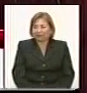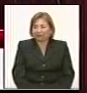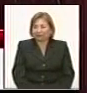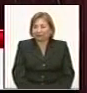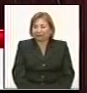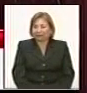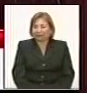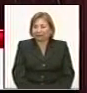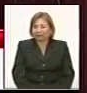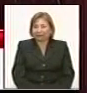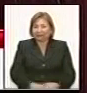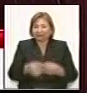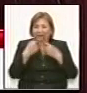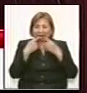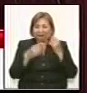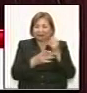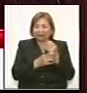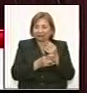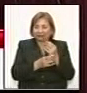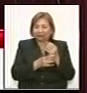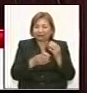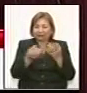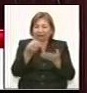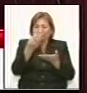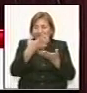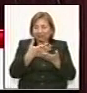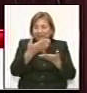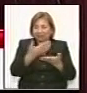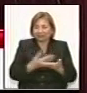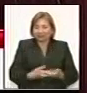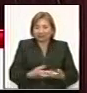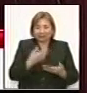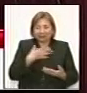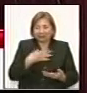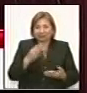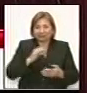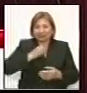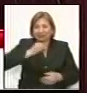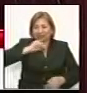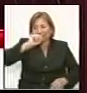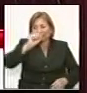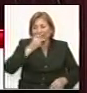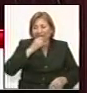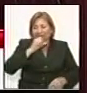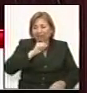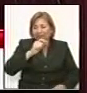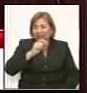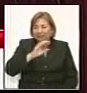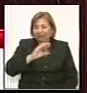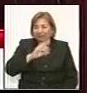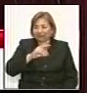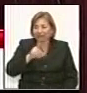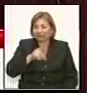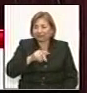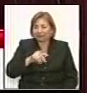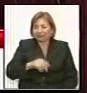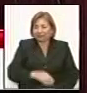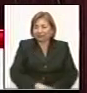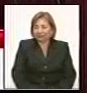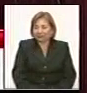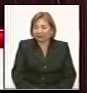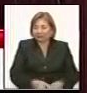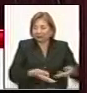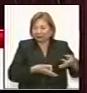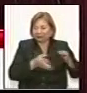No. Porque en los informes médicos que nos recabaron por motivo de este viaje, respecto a Santa Cruz, dijeron que había malaria, por